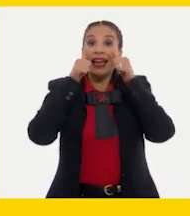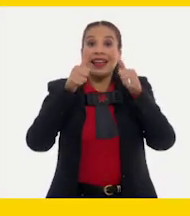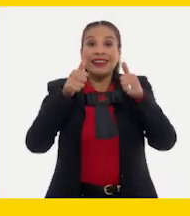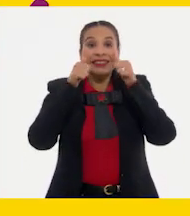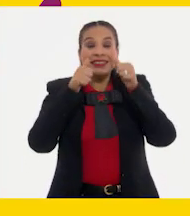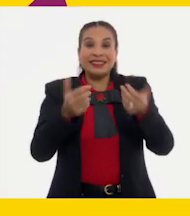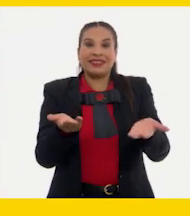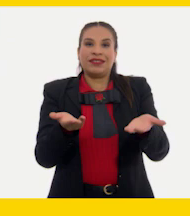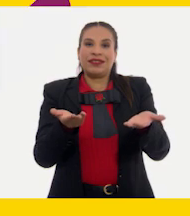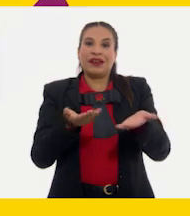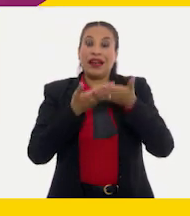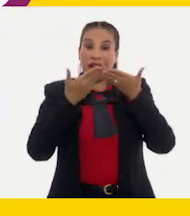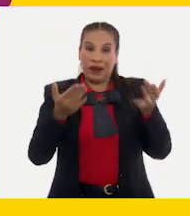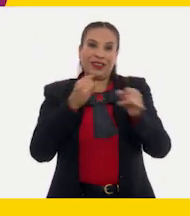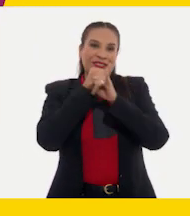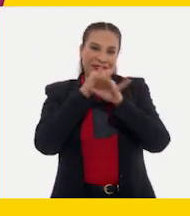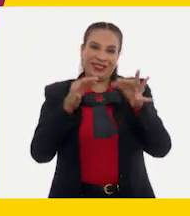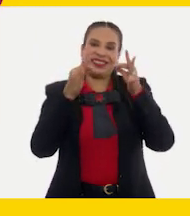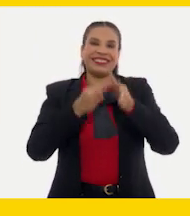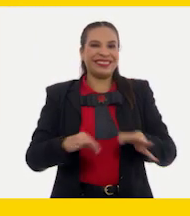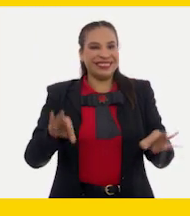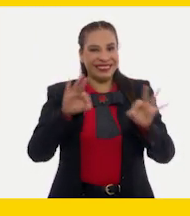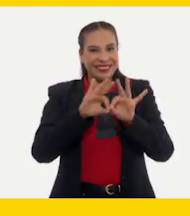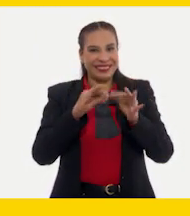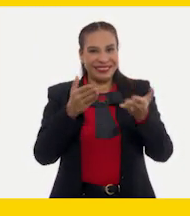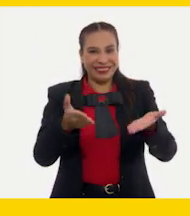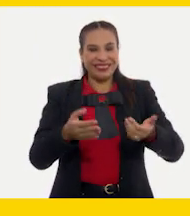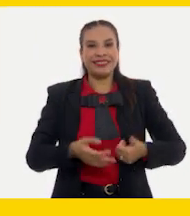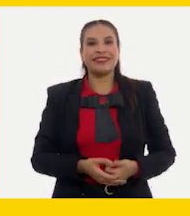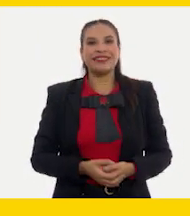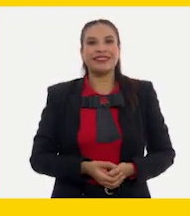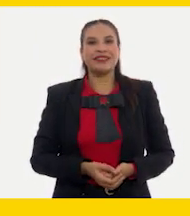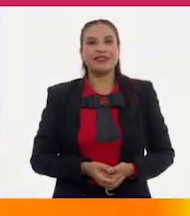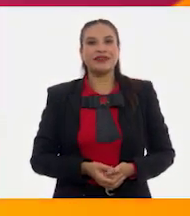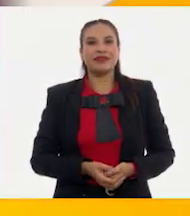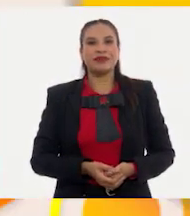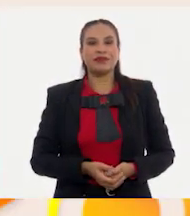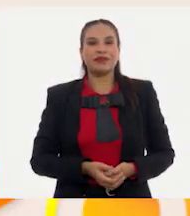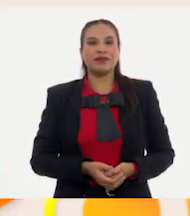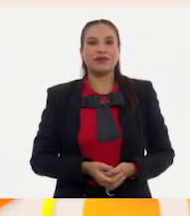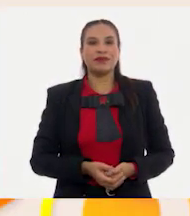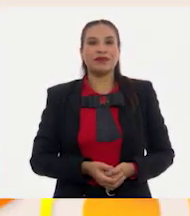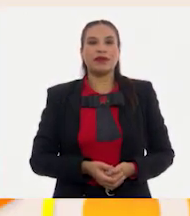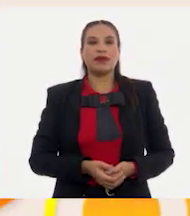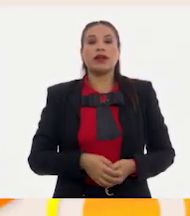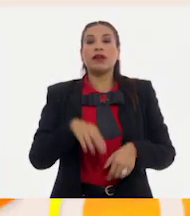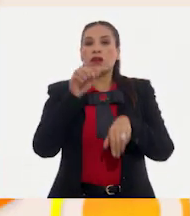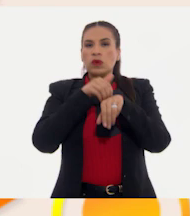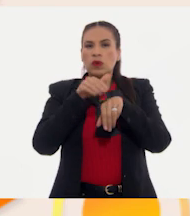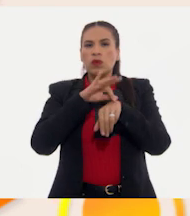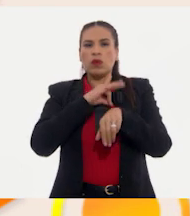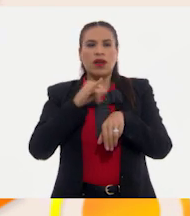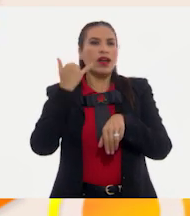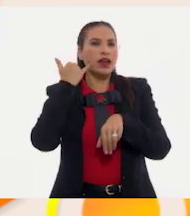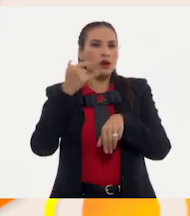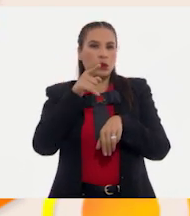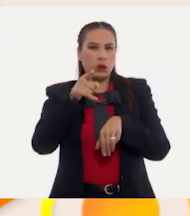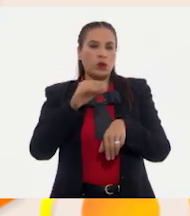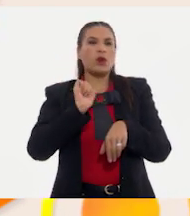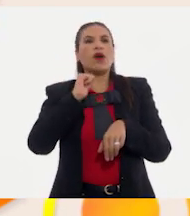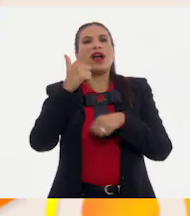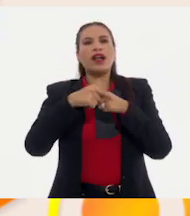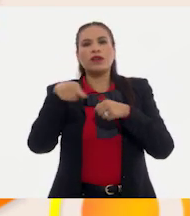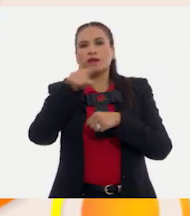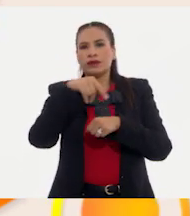¡Atención! ¡Atención! A continuación, información importante. A este número puedes llamar cuando tú o